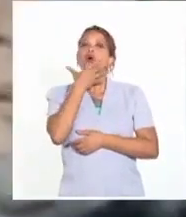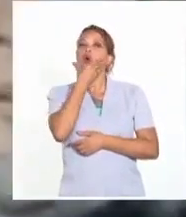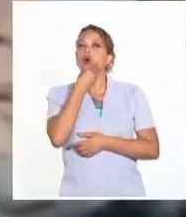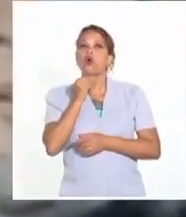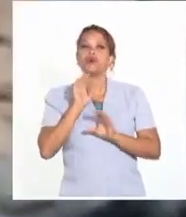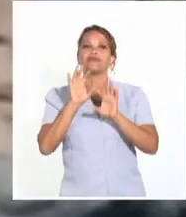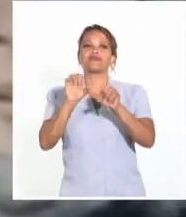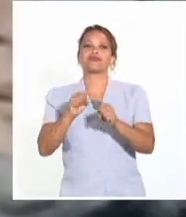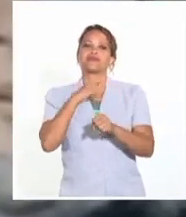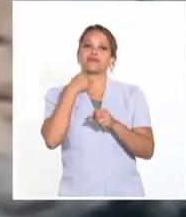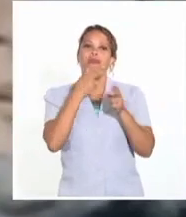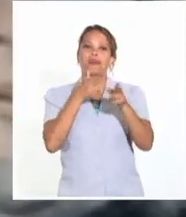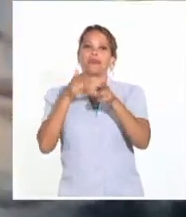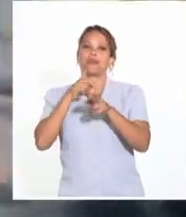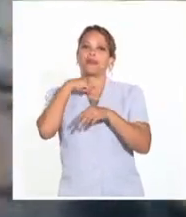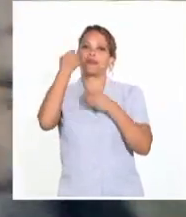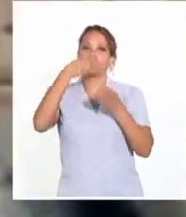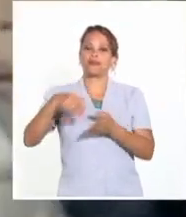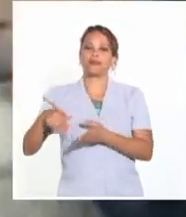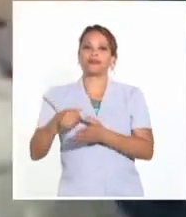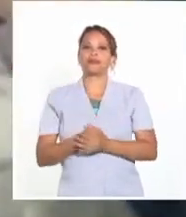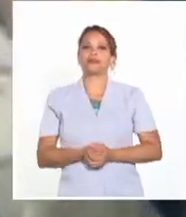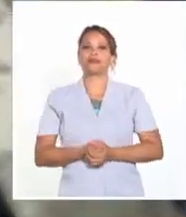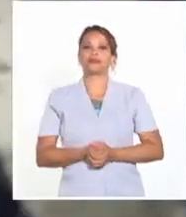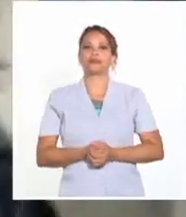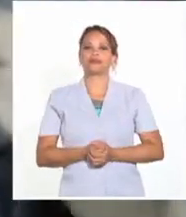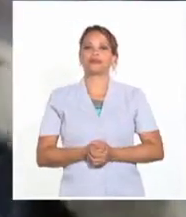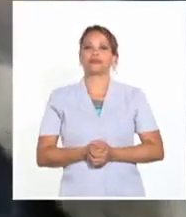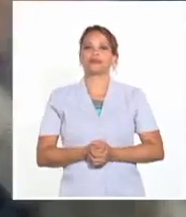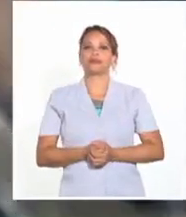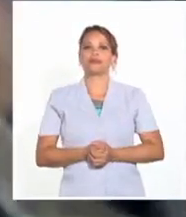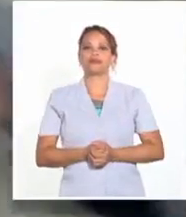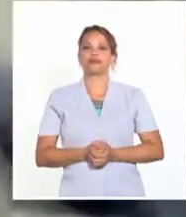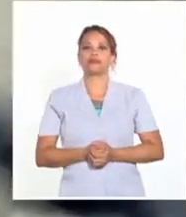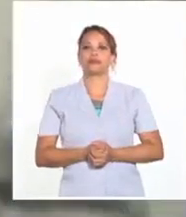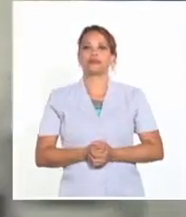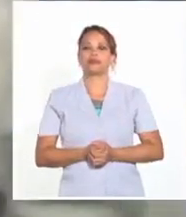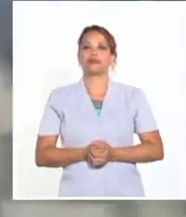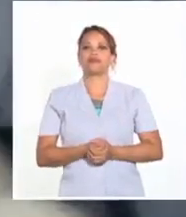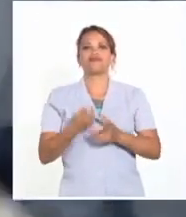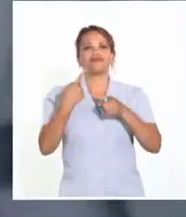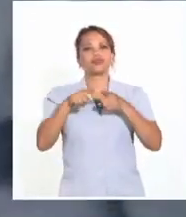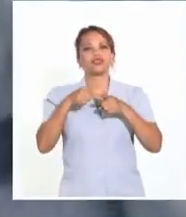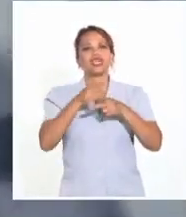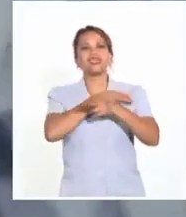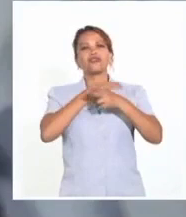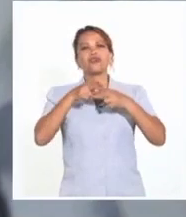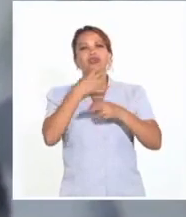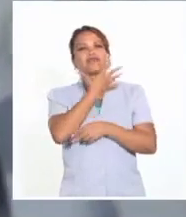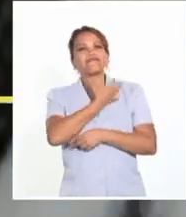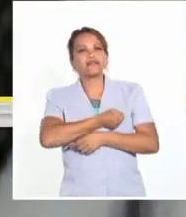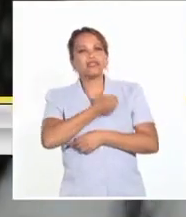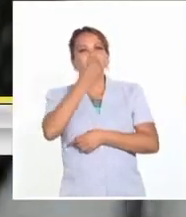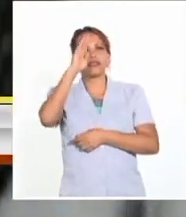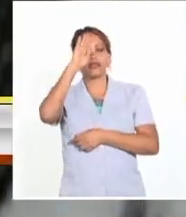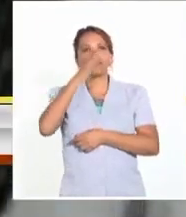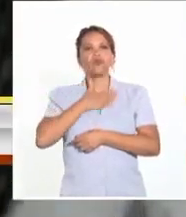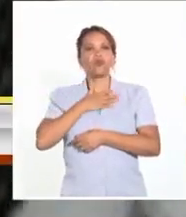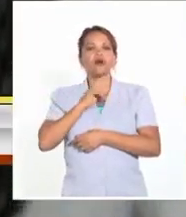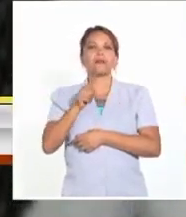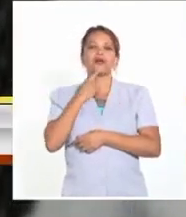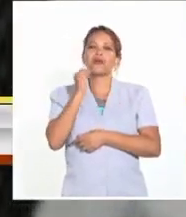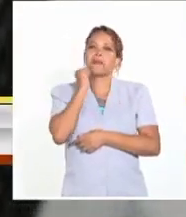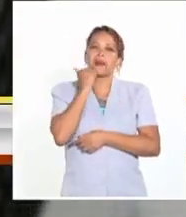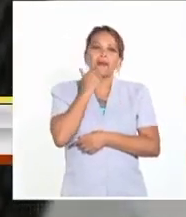lo cuenta la periodista Indira Román no son pocos los pasajes tristes de la historia de Cuba pero hay uno tan desgarrador y